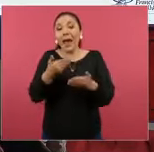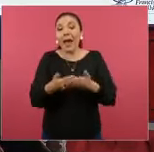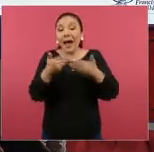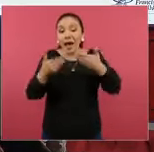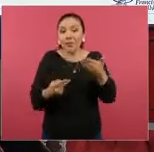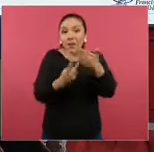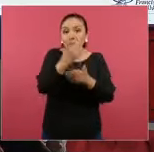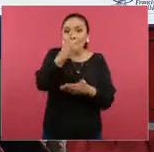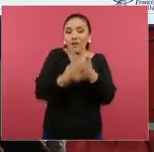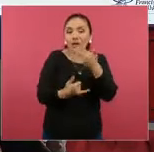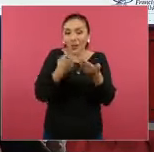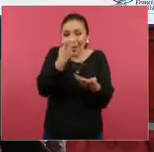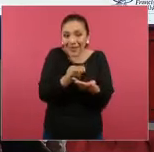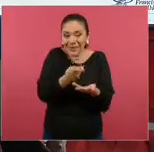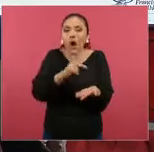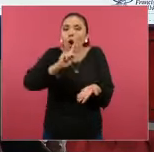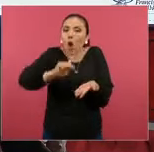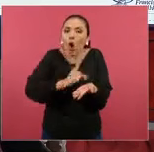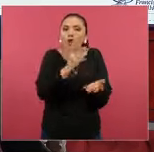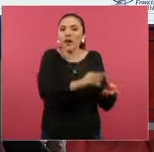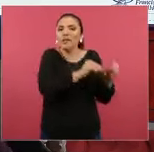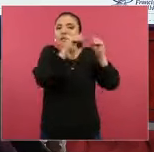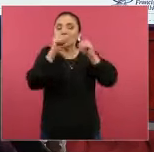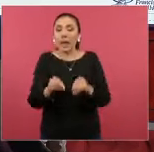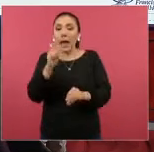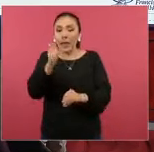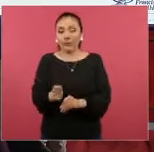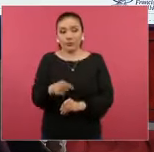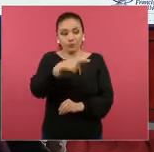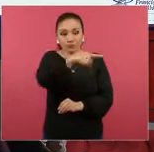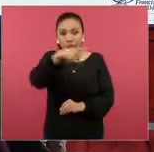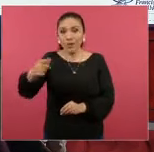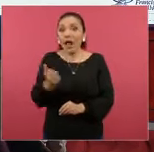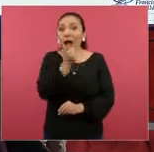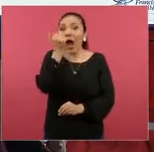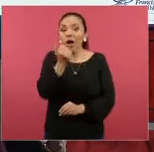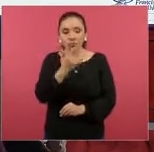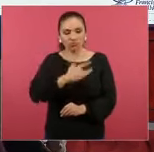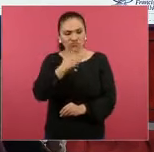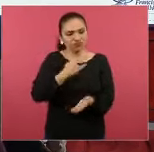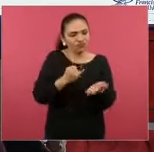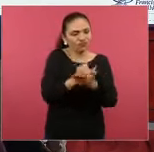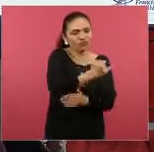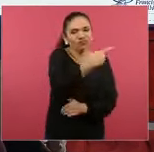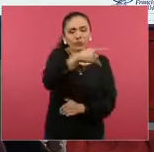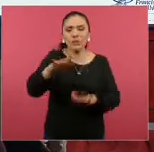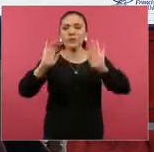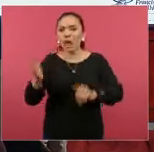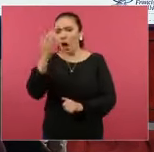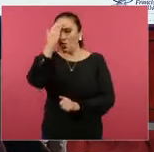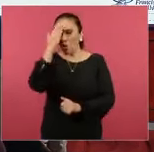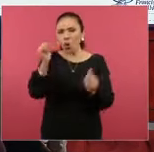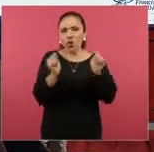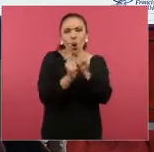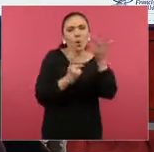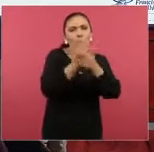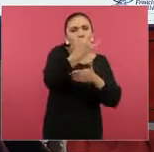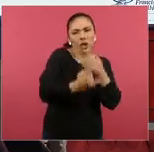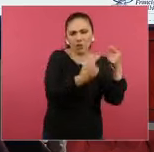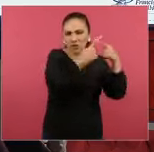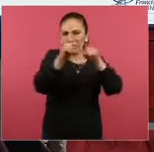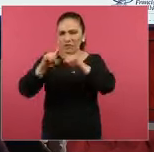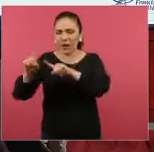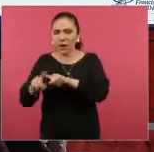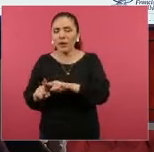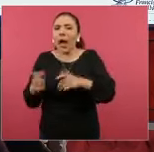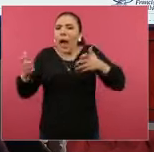educativo rescata la autonomía del alumno, de la alumna. Que el alumno ahora reconozca a través de los proyectos didácticos que